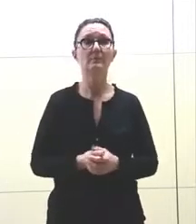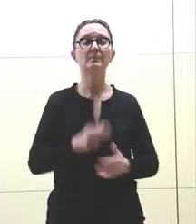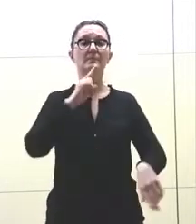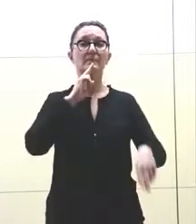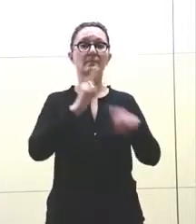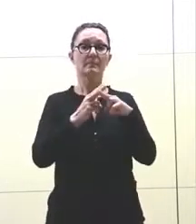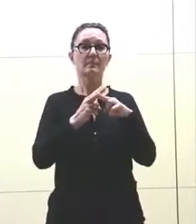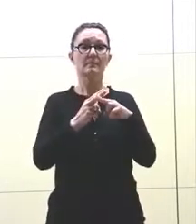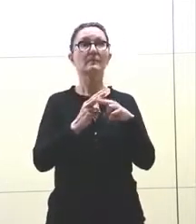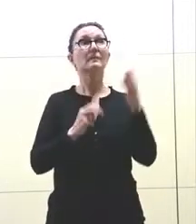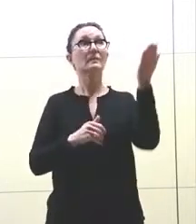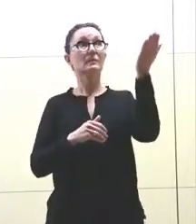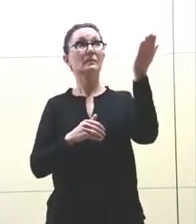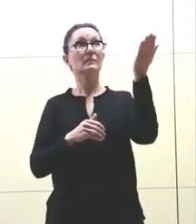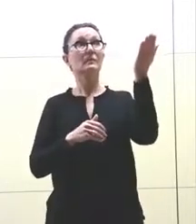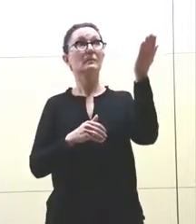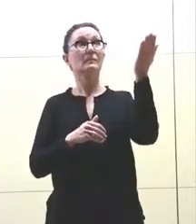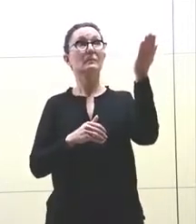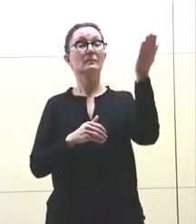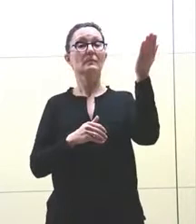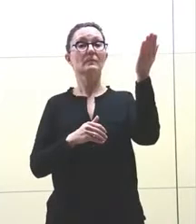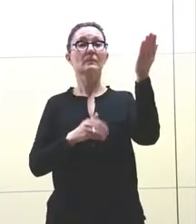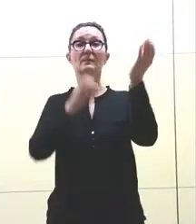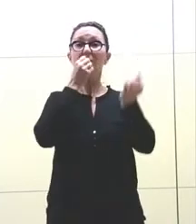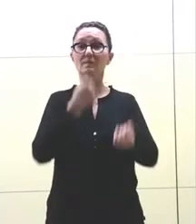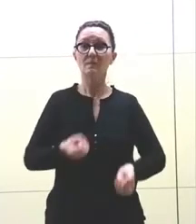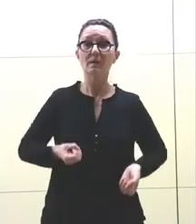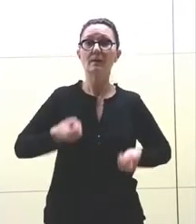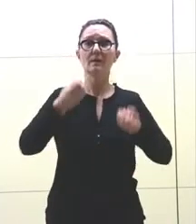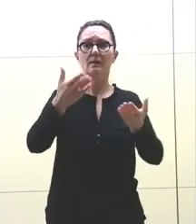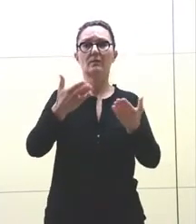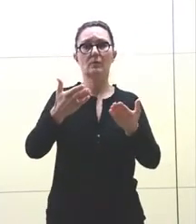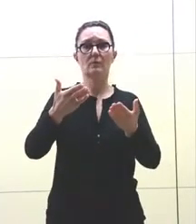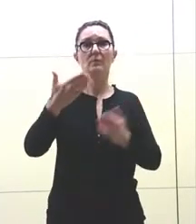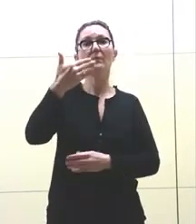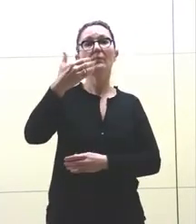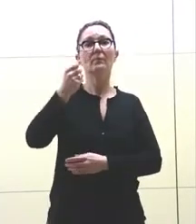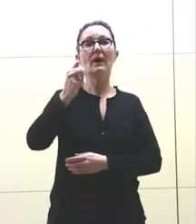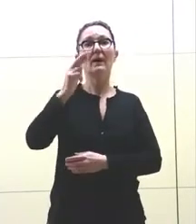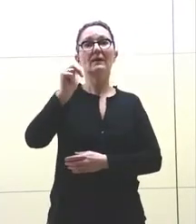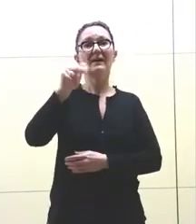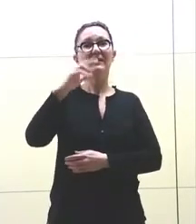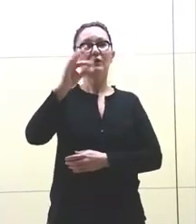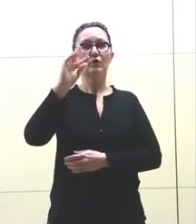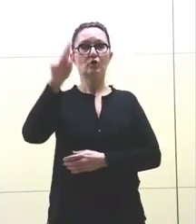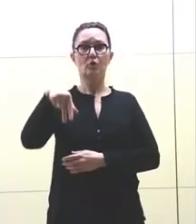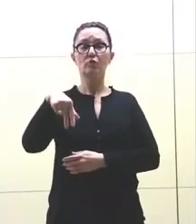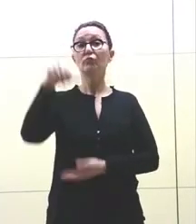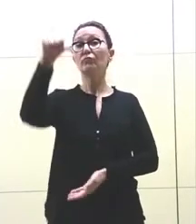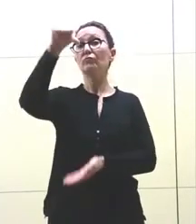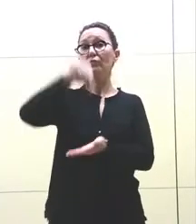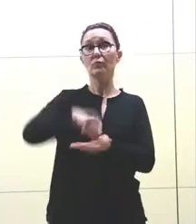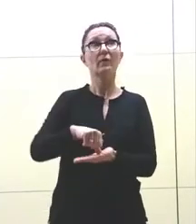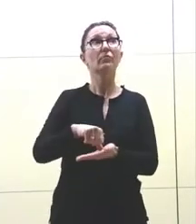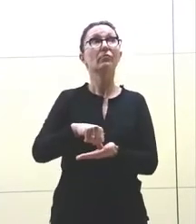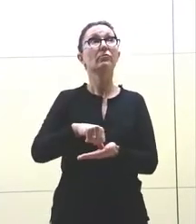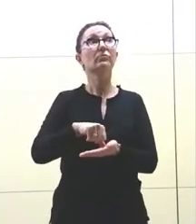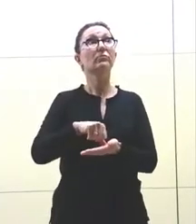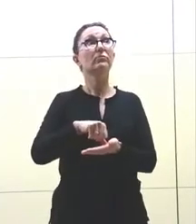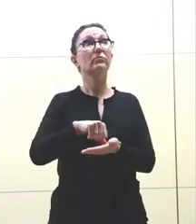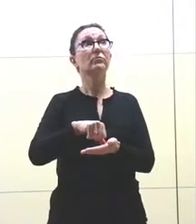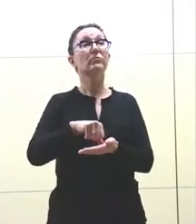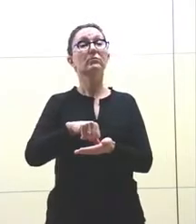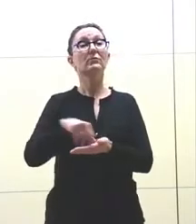Great Barrington Declaration, la declaración del Gran Barrington, que es una ciudad que está en el